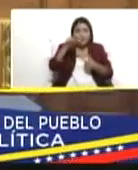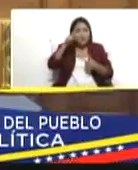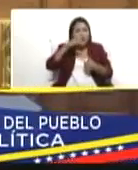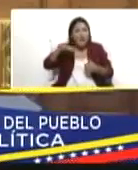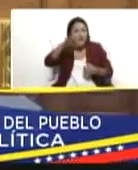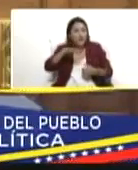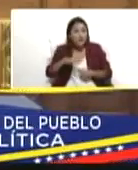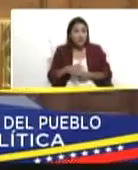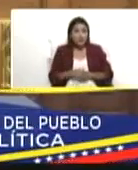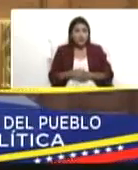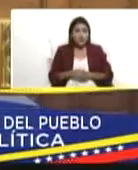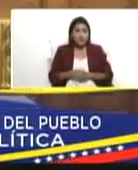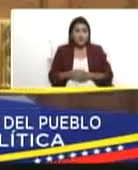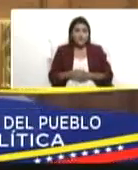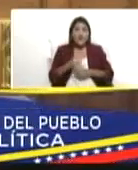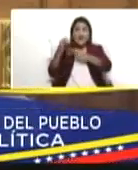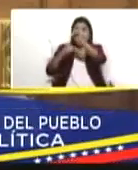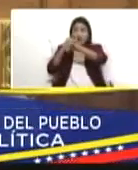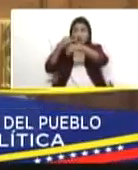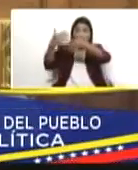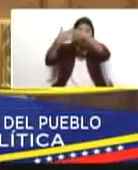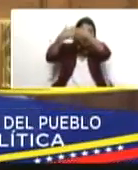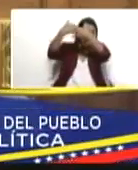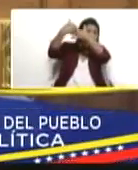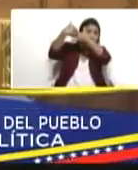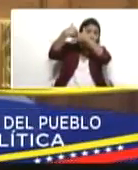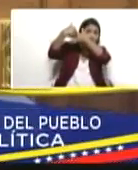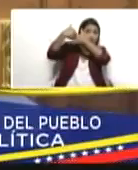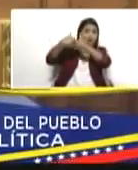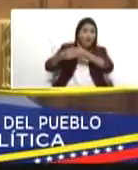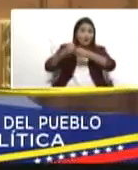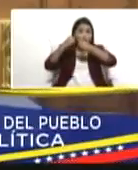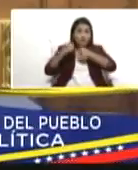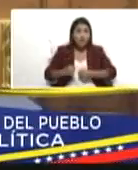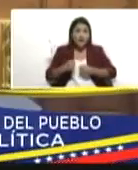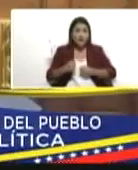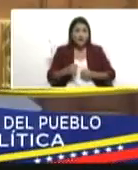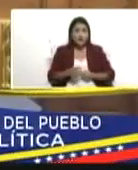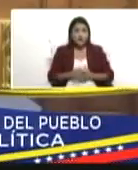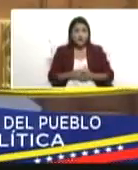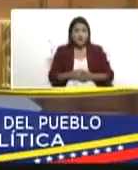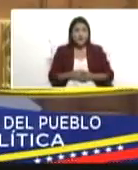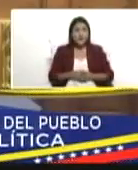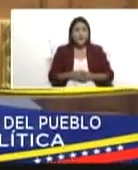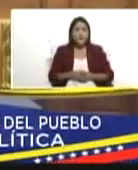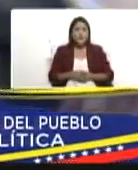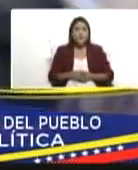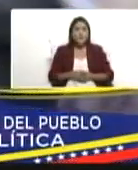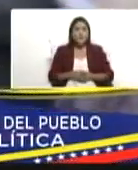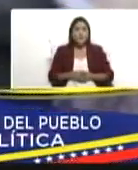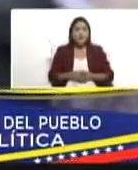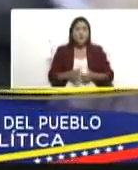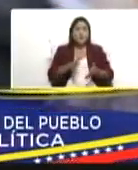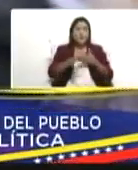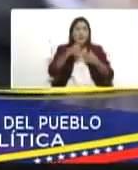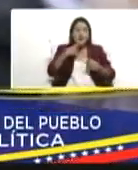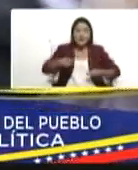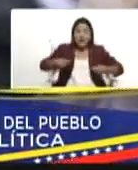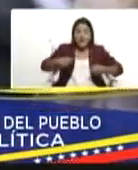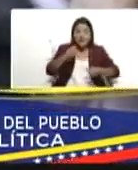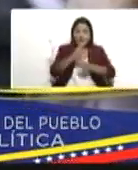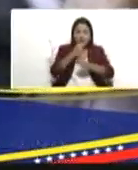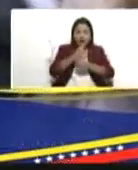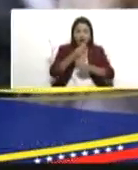solamente las explotaban a nivel internacional sino todas las heridas sociales el tema del salario de los